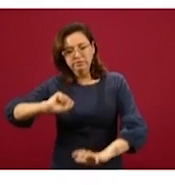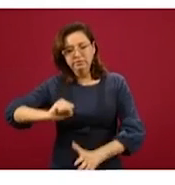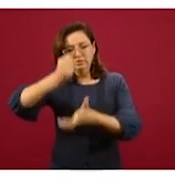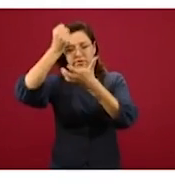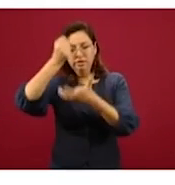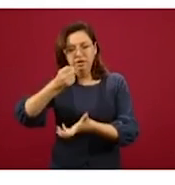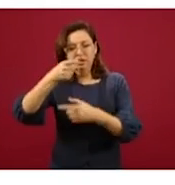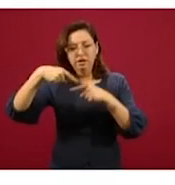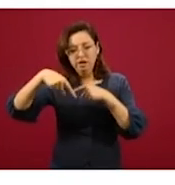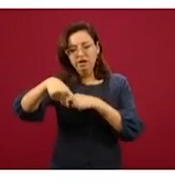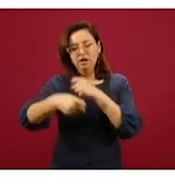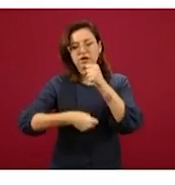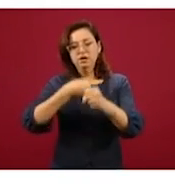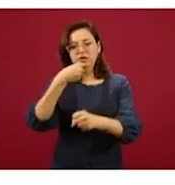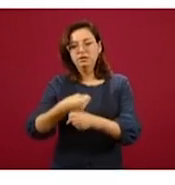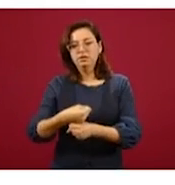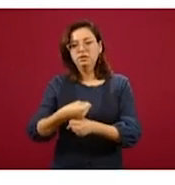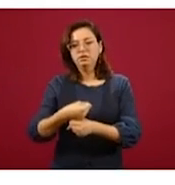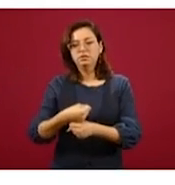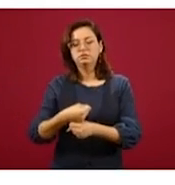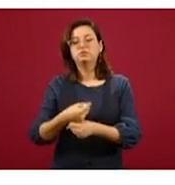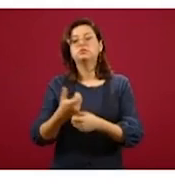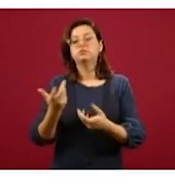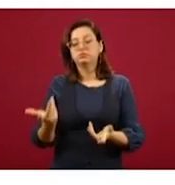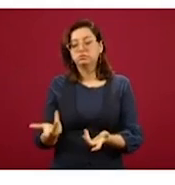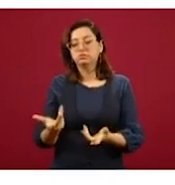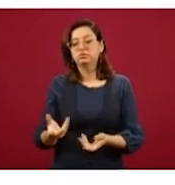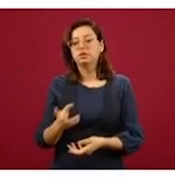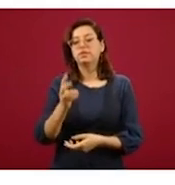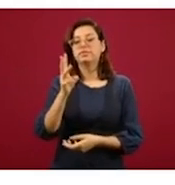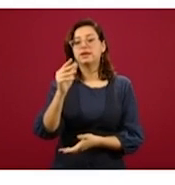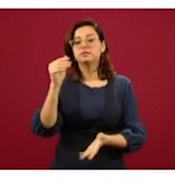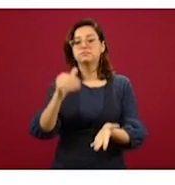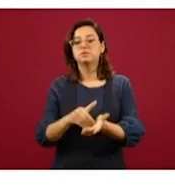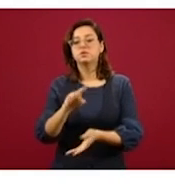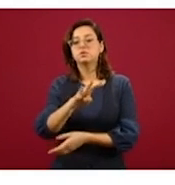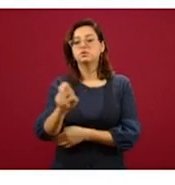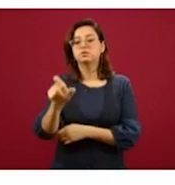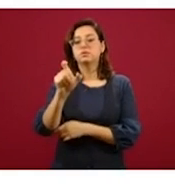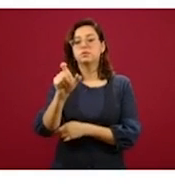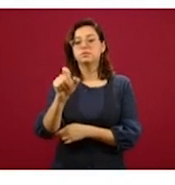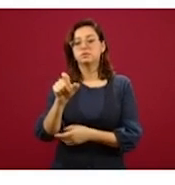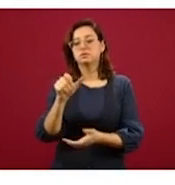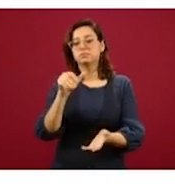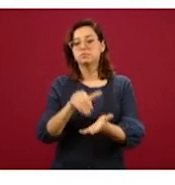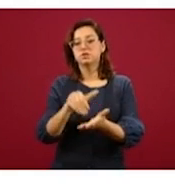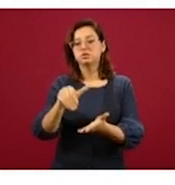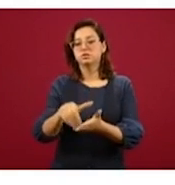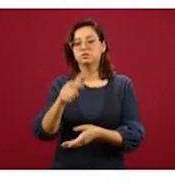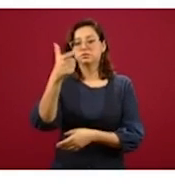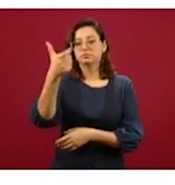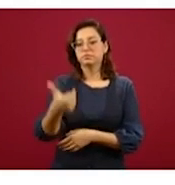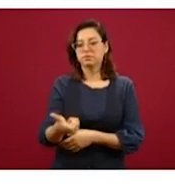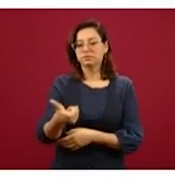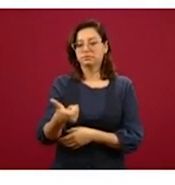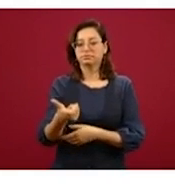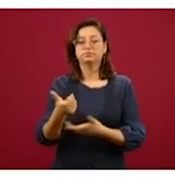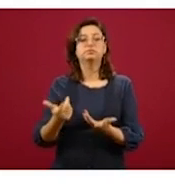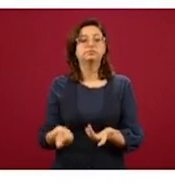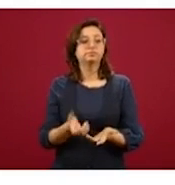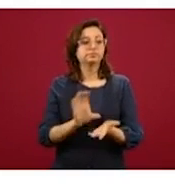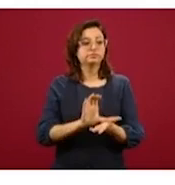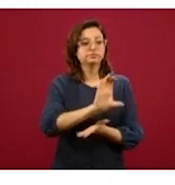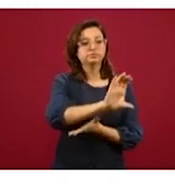a colocar este año poco más o más de 3.400 millones de pesos. ¿Cómo los vamos a